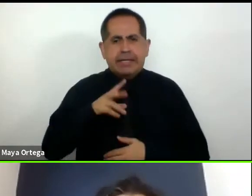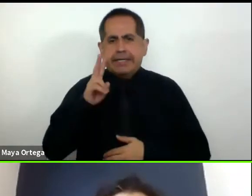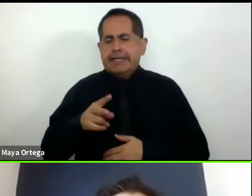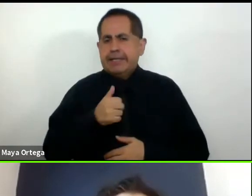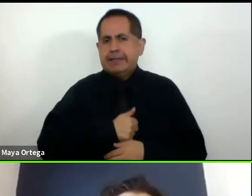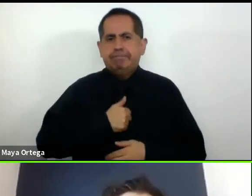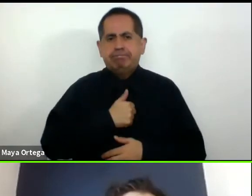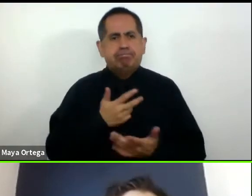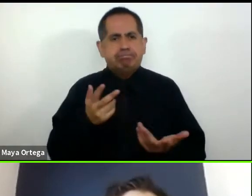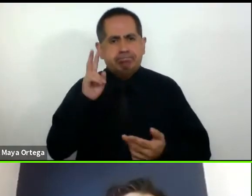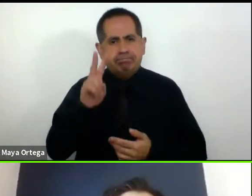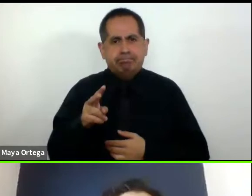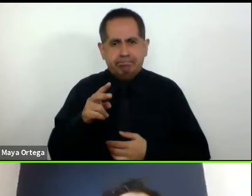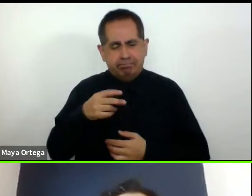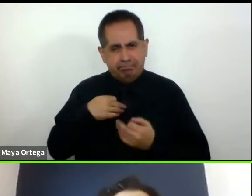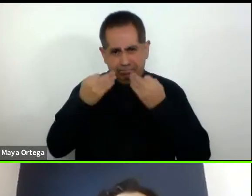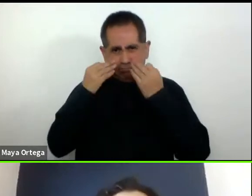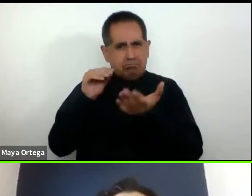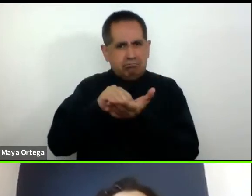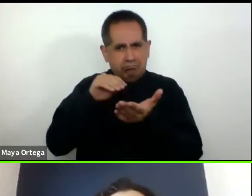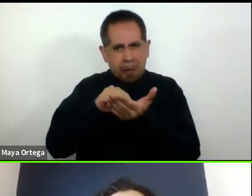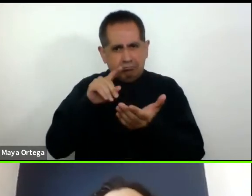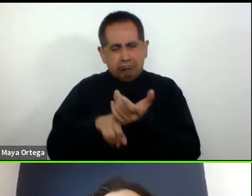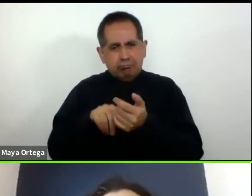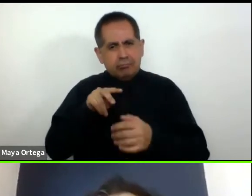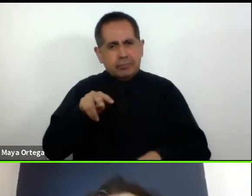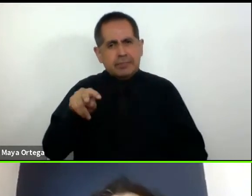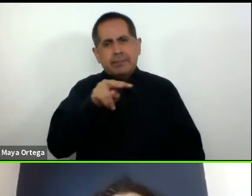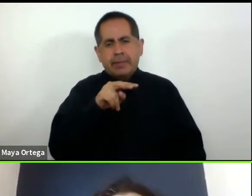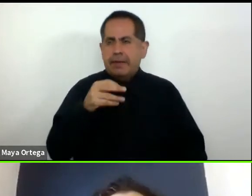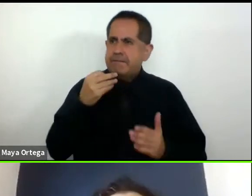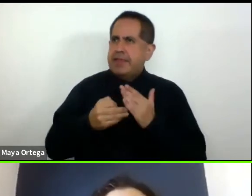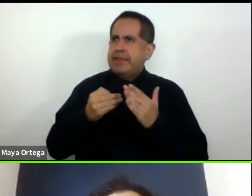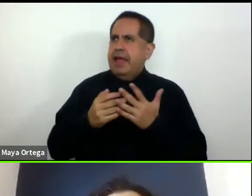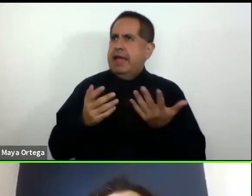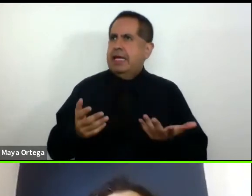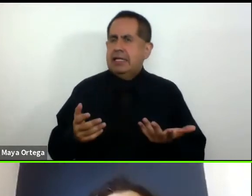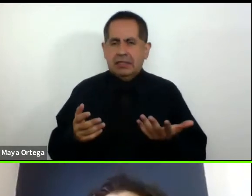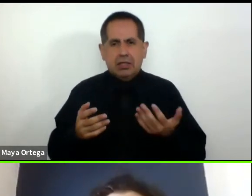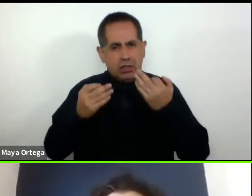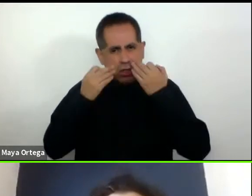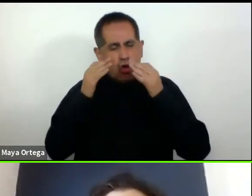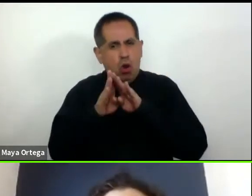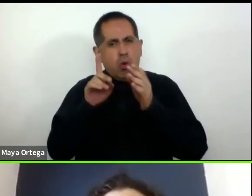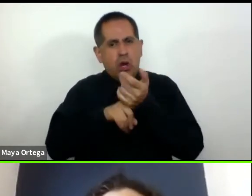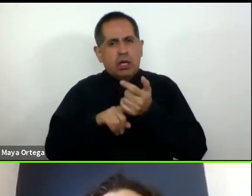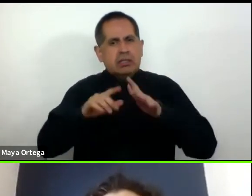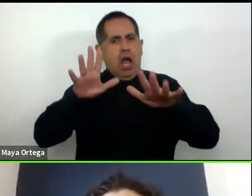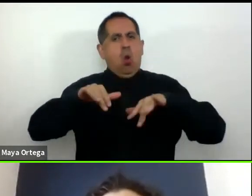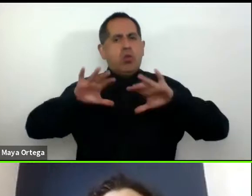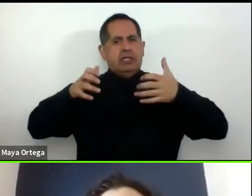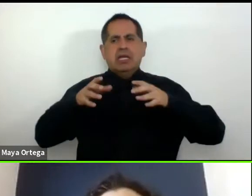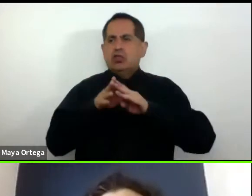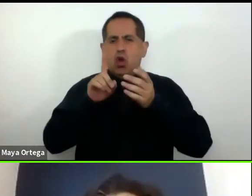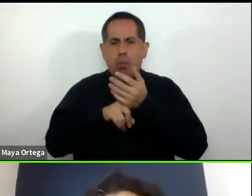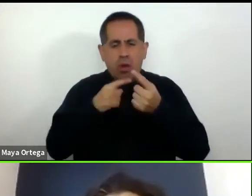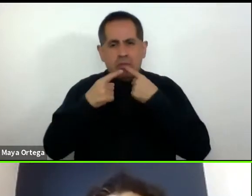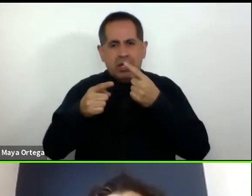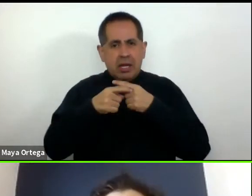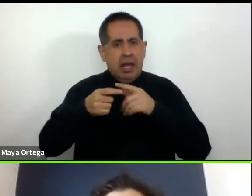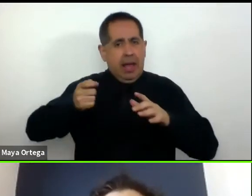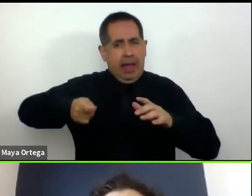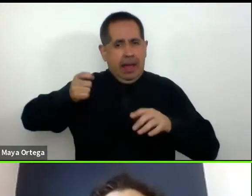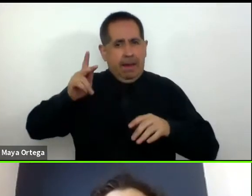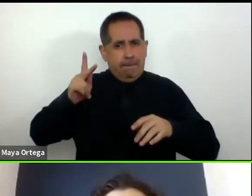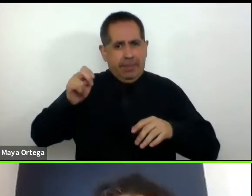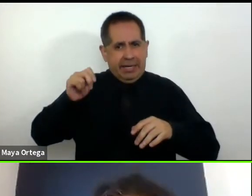lamentablemente lo que hemos visto todavía, conociendo cómo han sido las audiencias, y me refiero exclusivamente al ámbito penal, porque